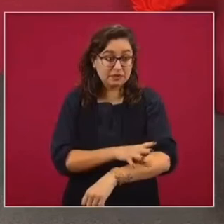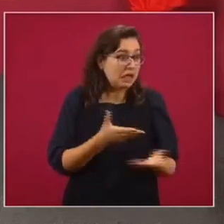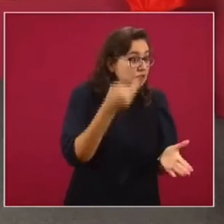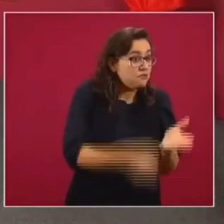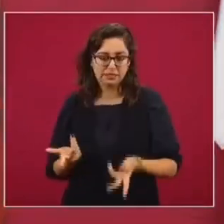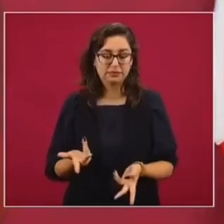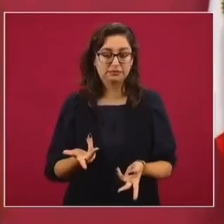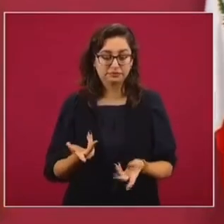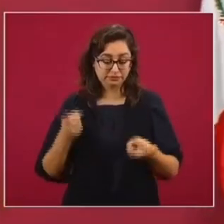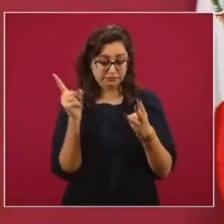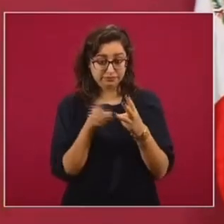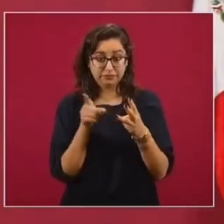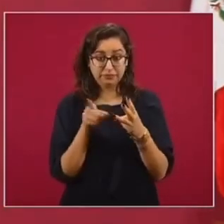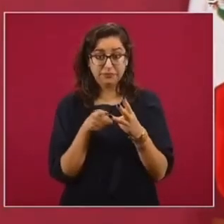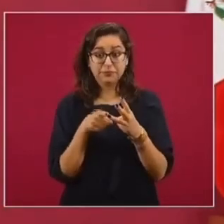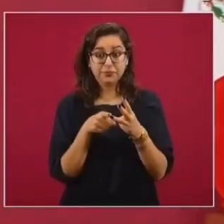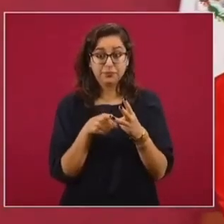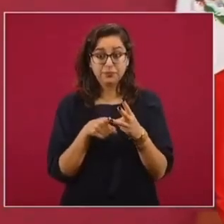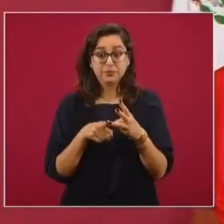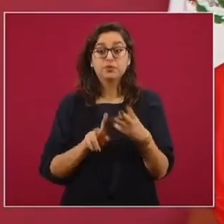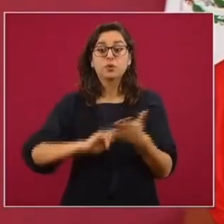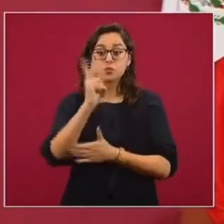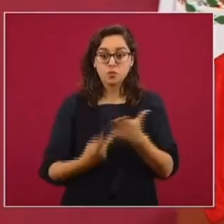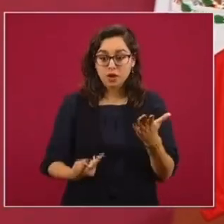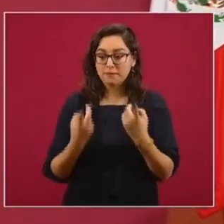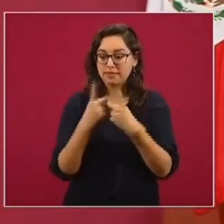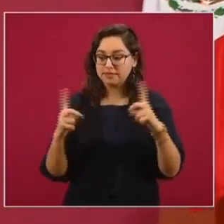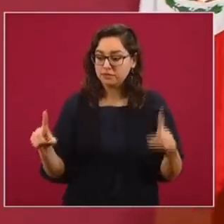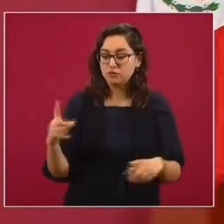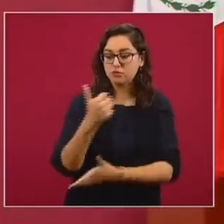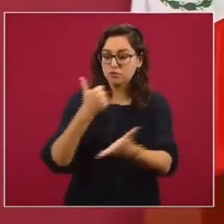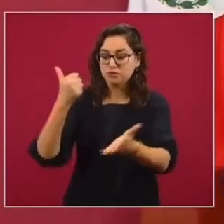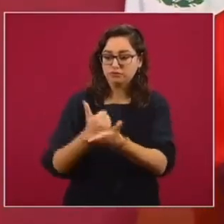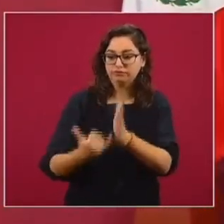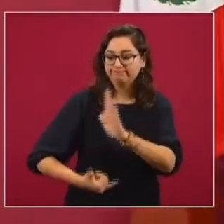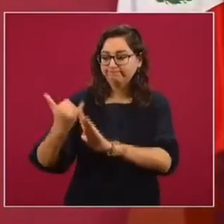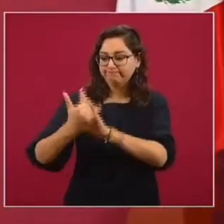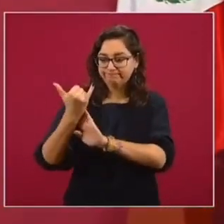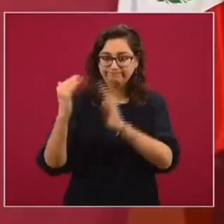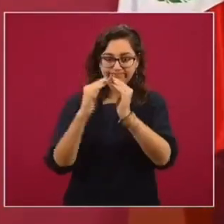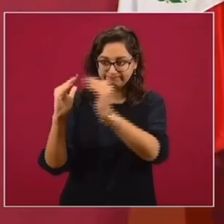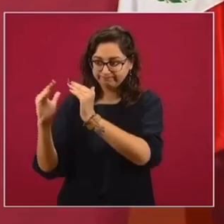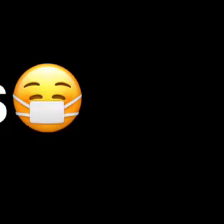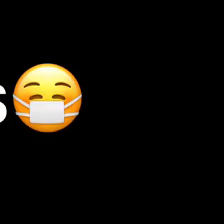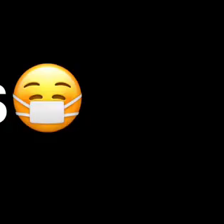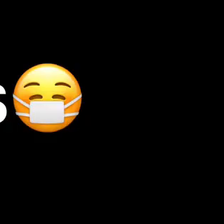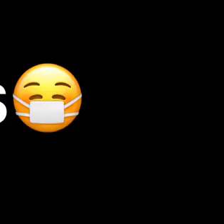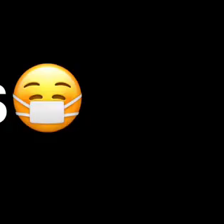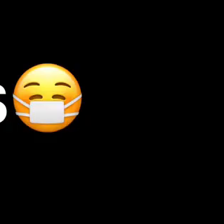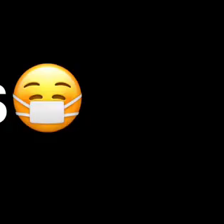turbinen. Lo tercero es un programa de desarrollo urbano y de vivienda.